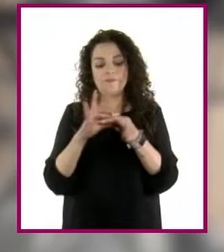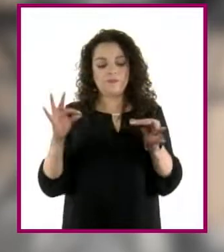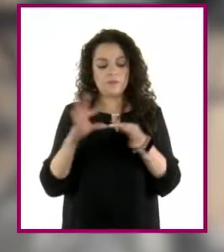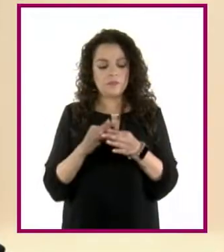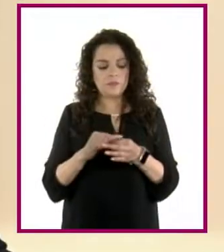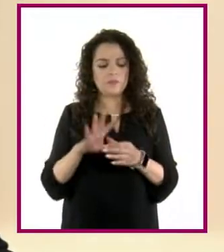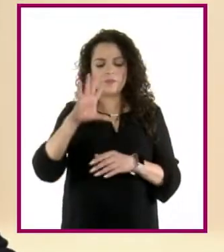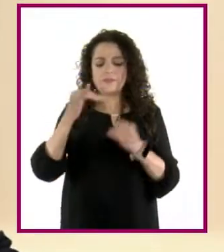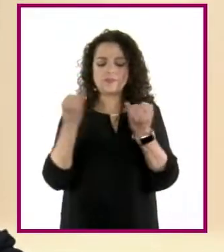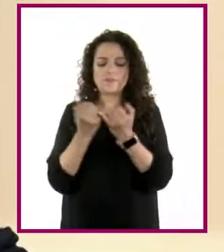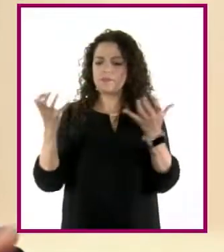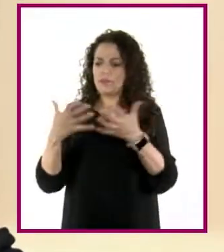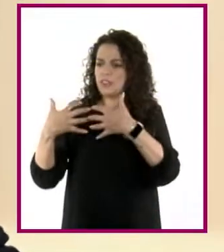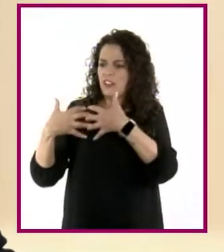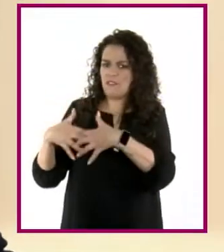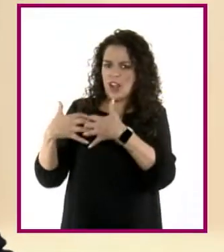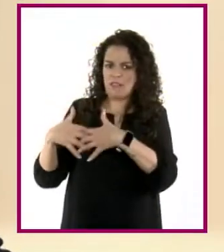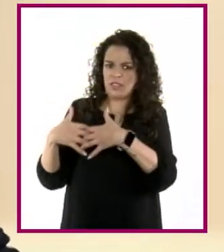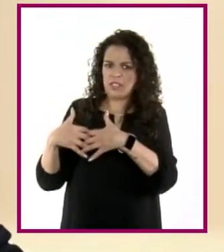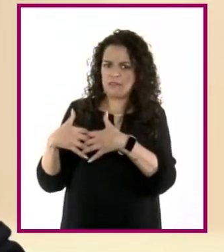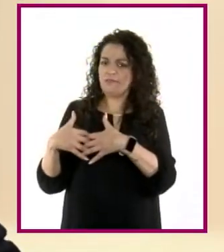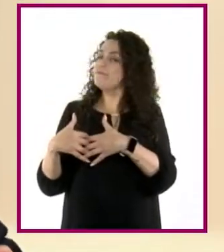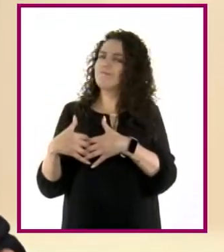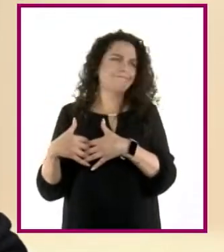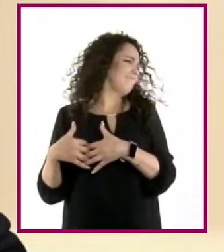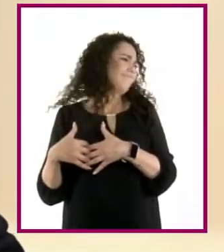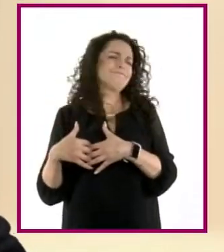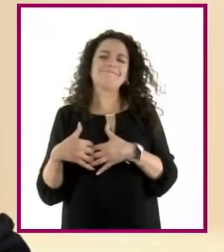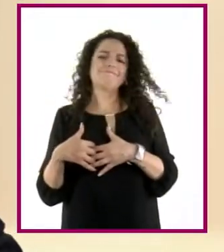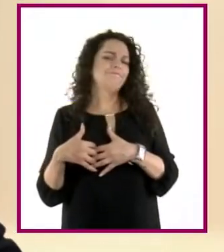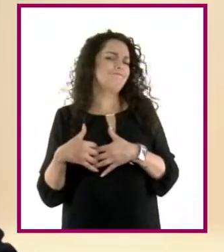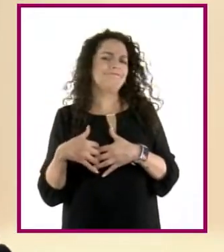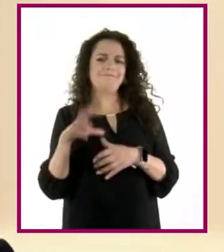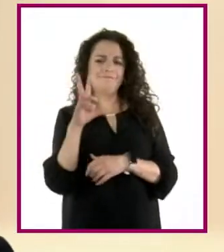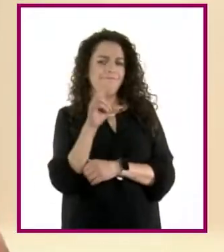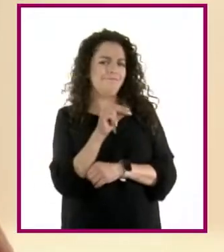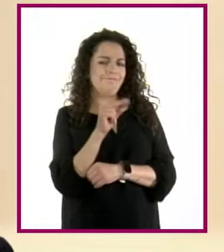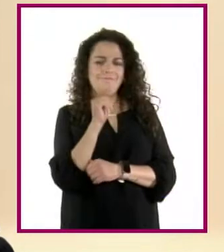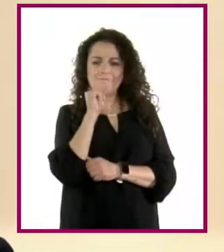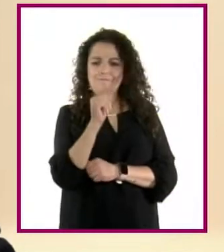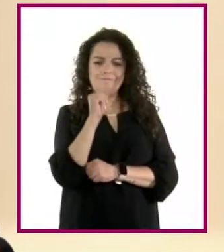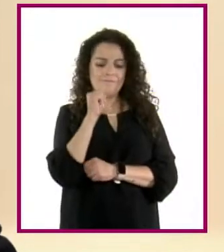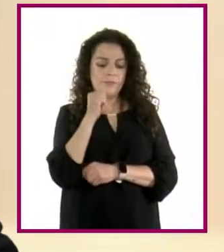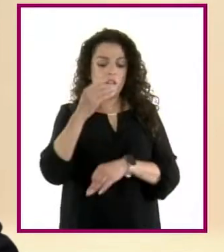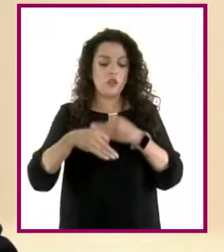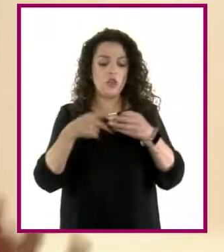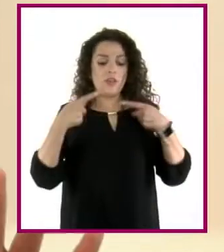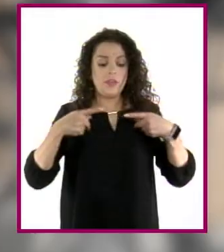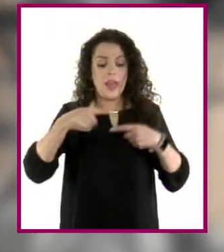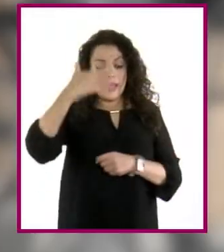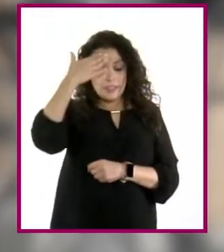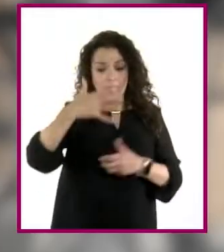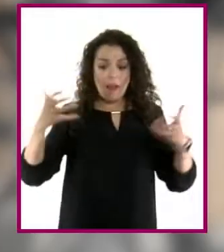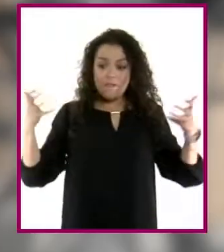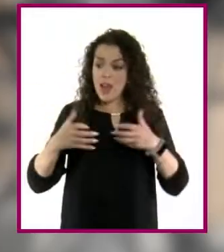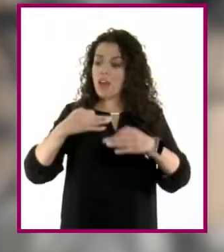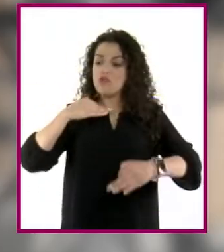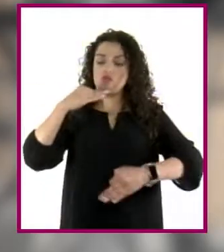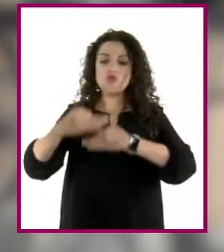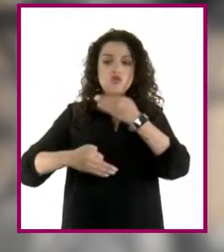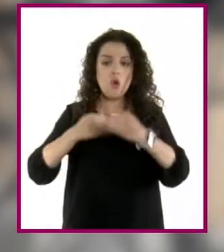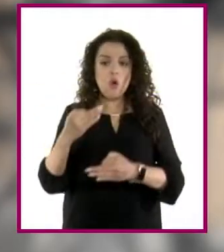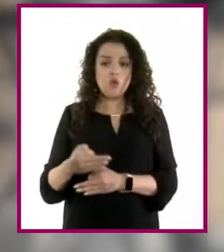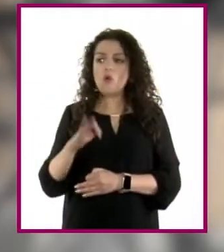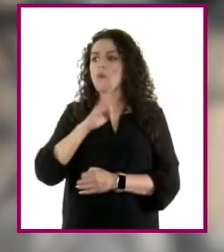de las fábricas? Para nada, Emi. Aquí no hay enajenación. Todas las personas saben hacer todo. Una puede hacer